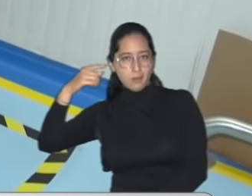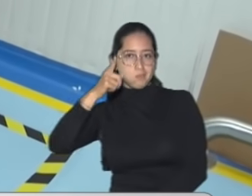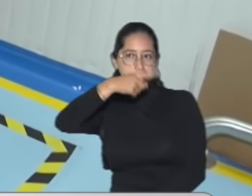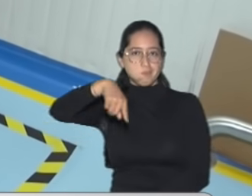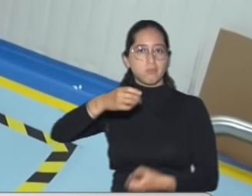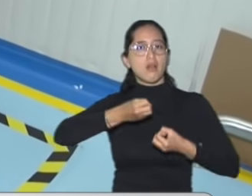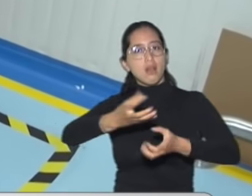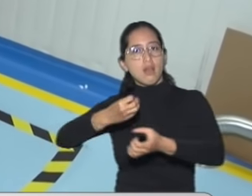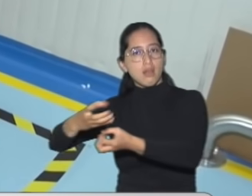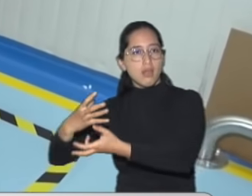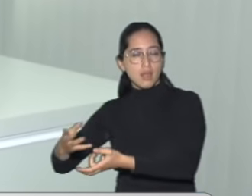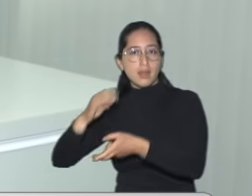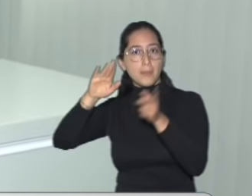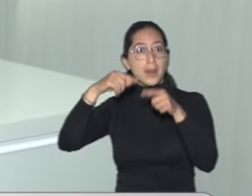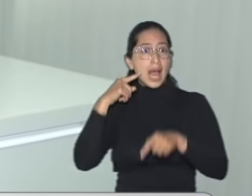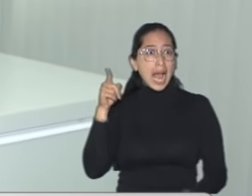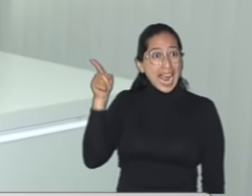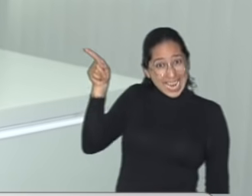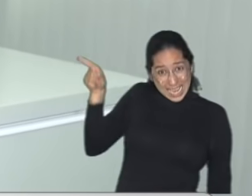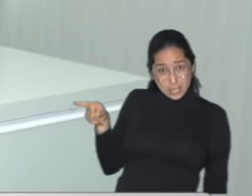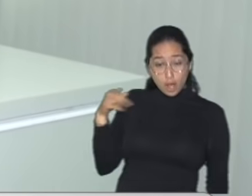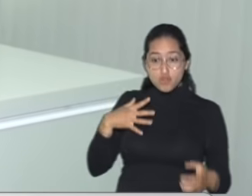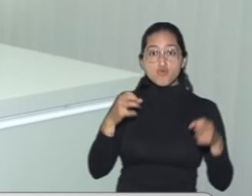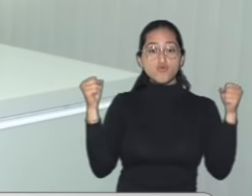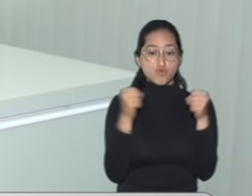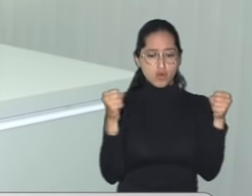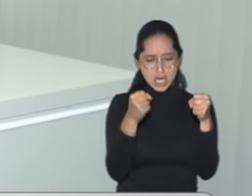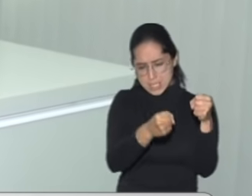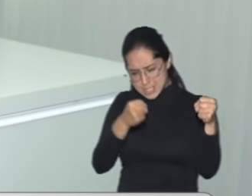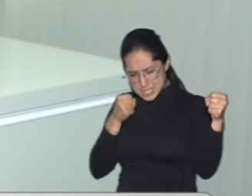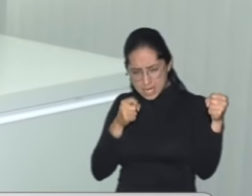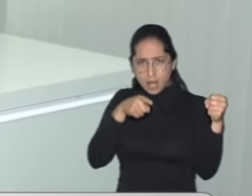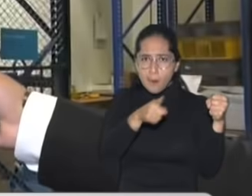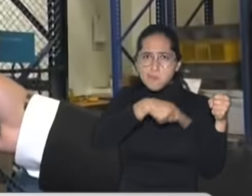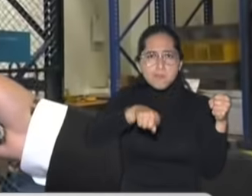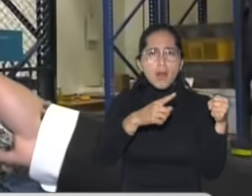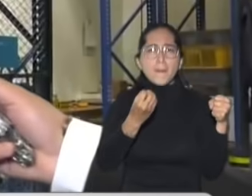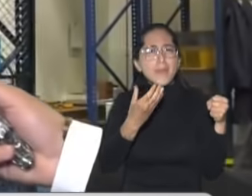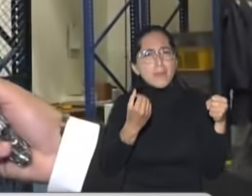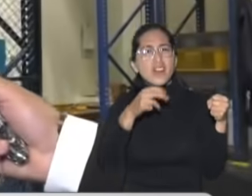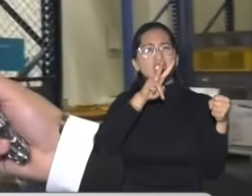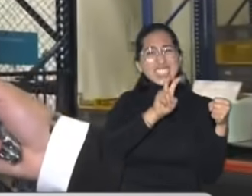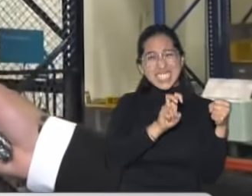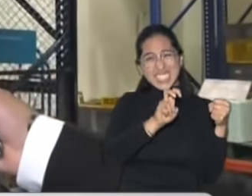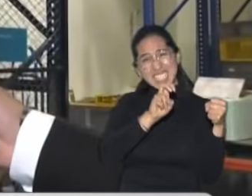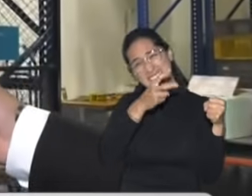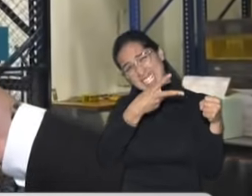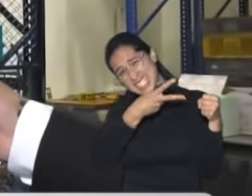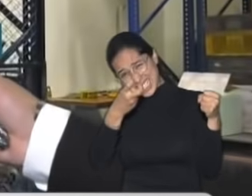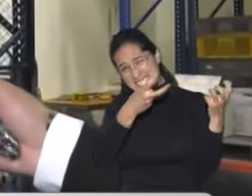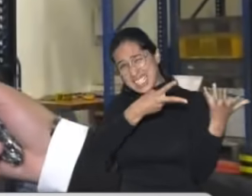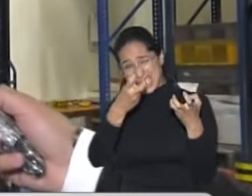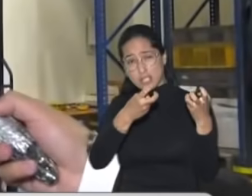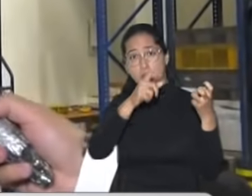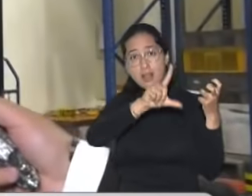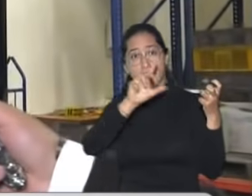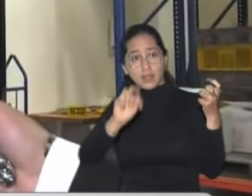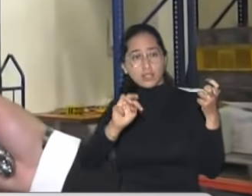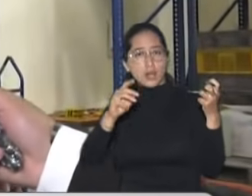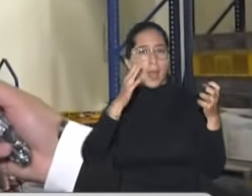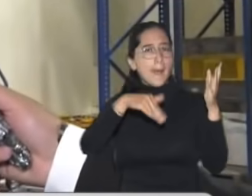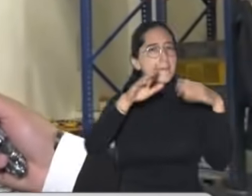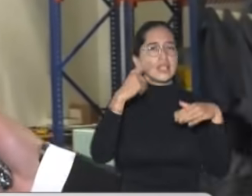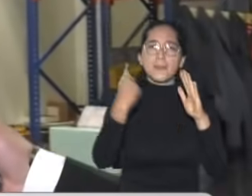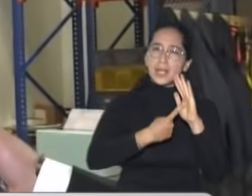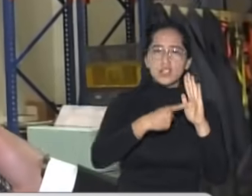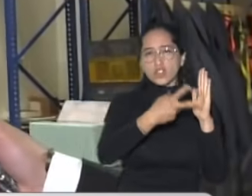hasta 170.000 dosis de vacunas. Un ultracongelador promedio de 700 litros le pueden caber 175.000 dosis en